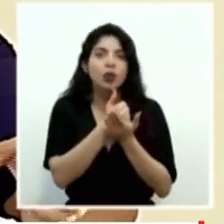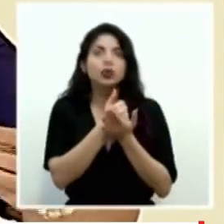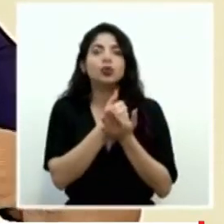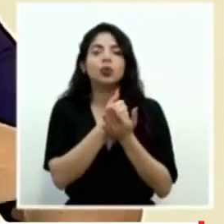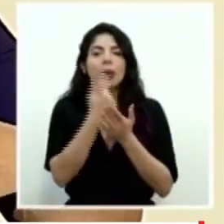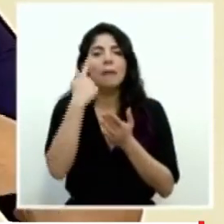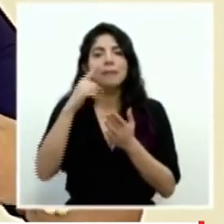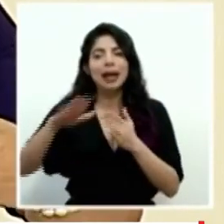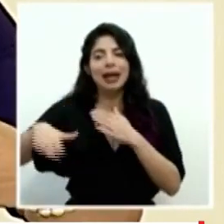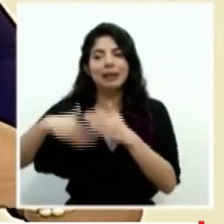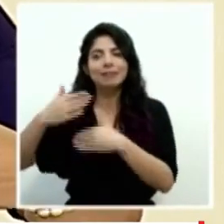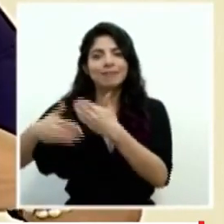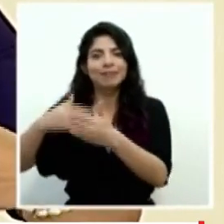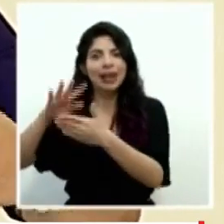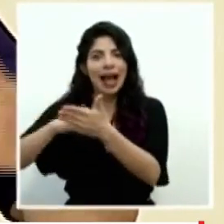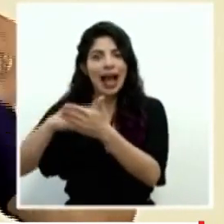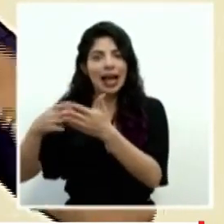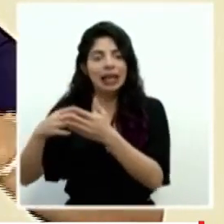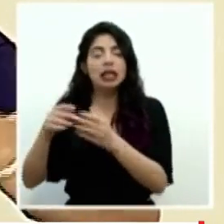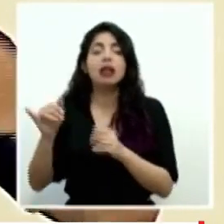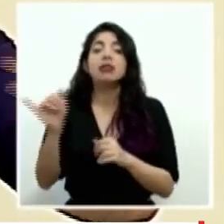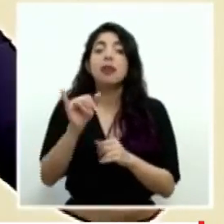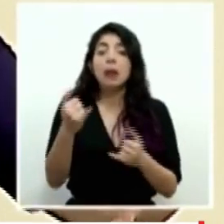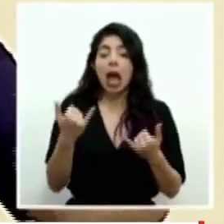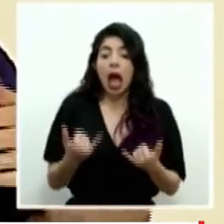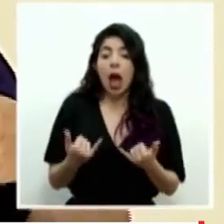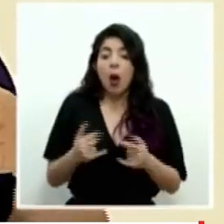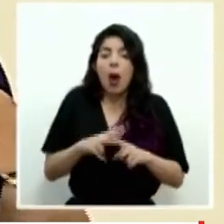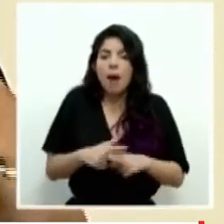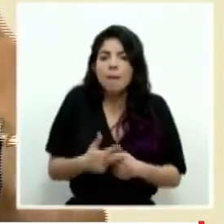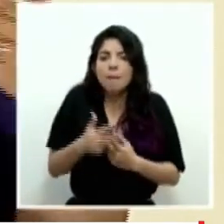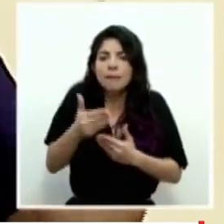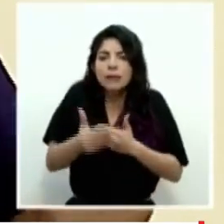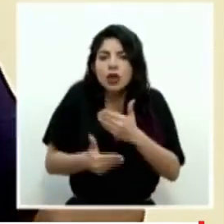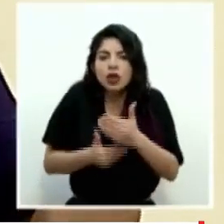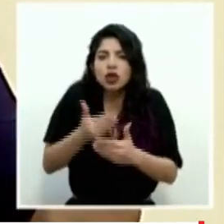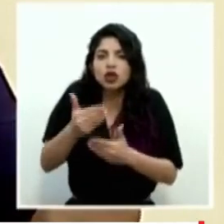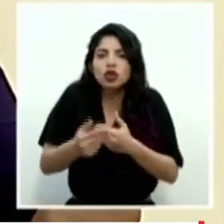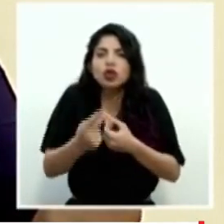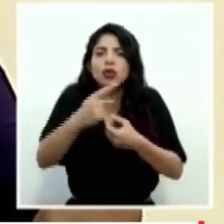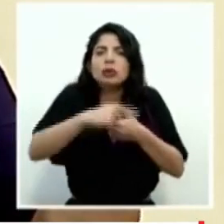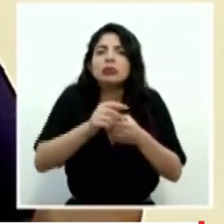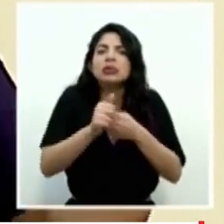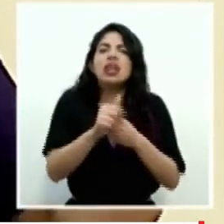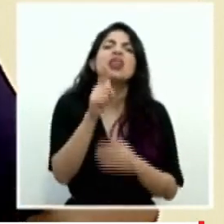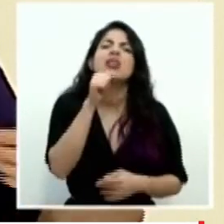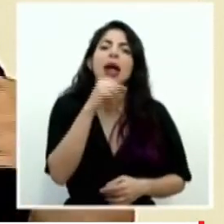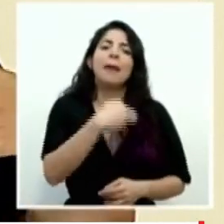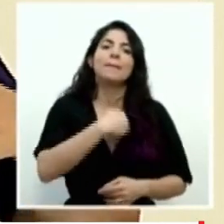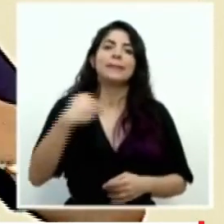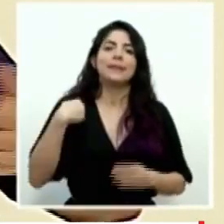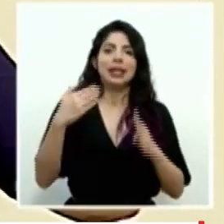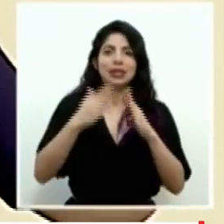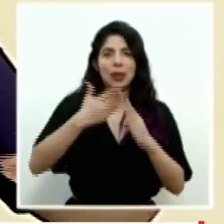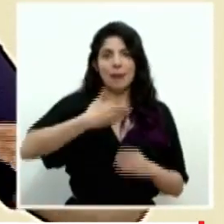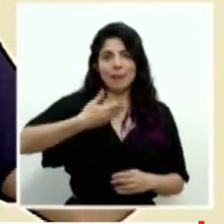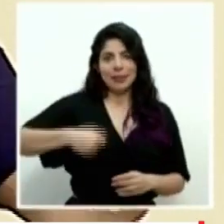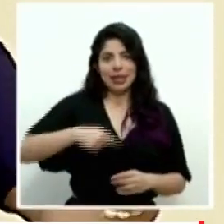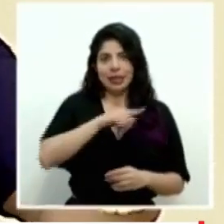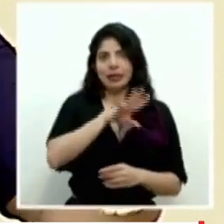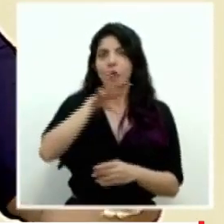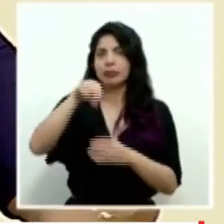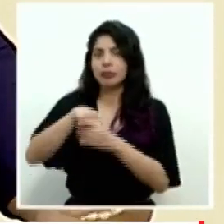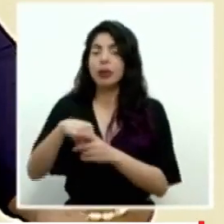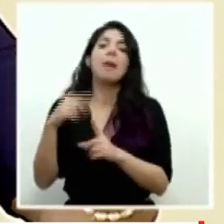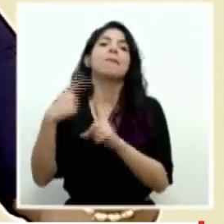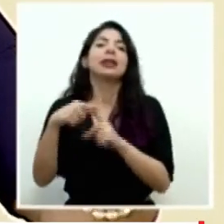agenda estructural. Estamos también en este momento iniciando un proceso con la participación y liderazgo del ministro de la Presidencia, pero también